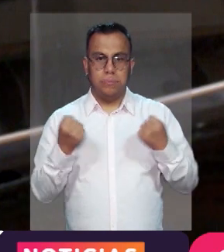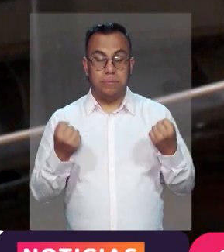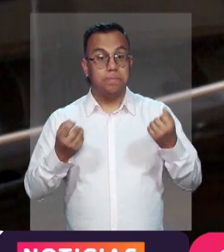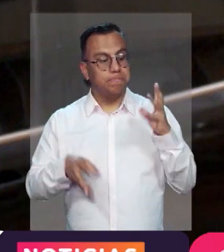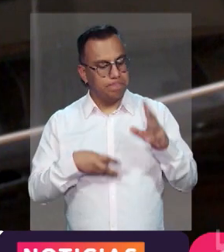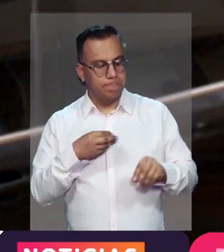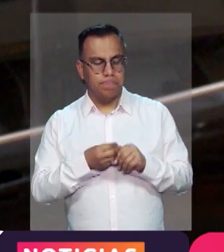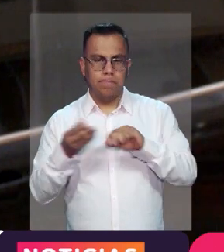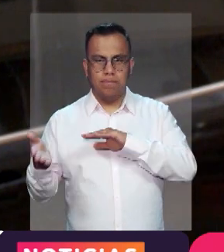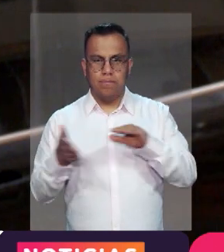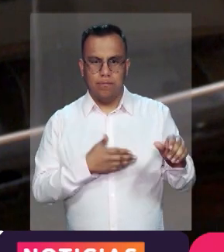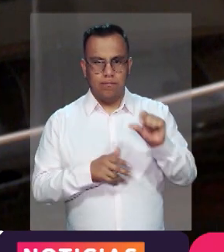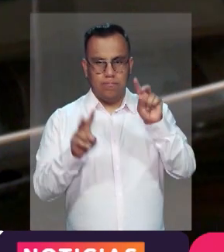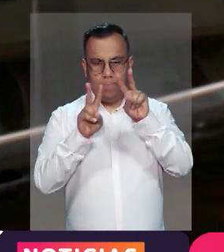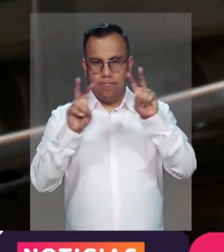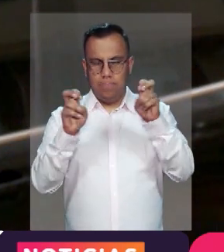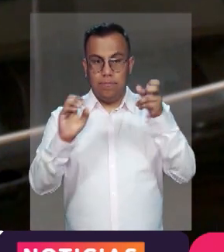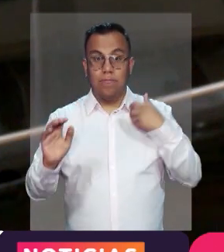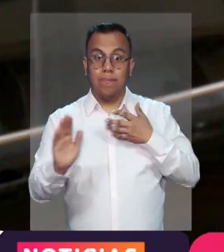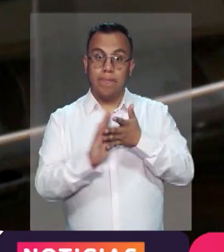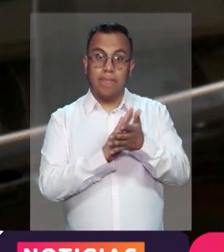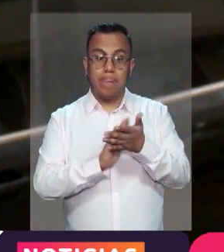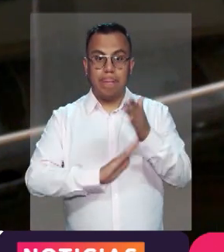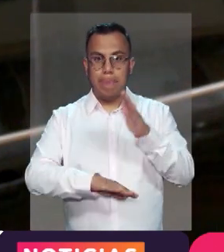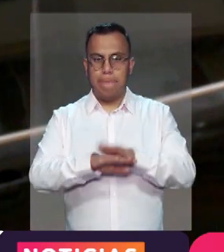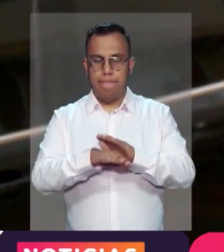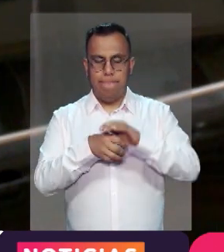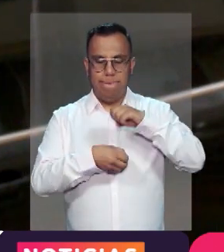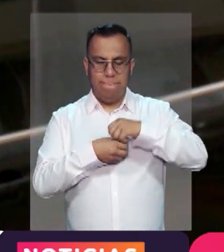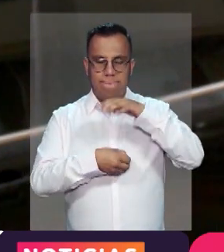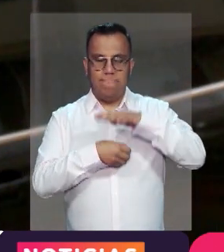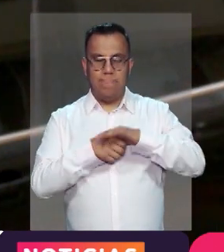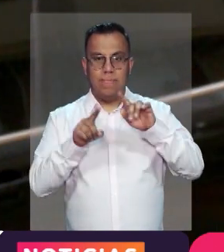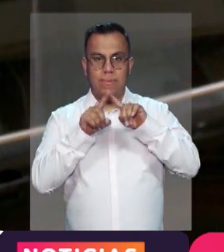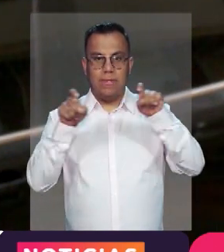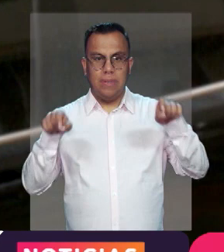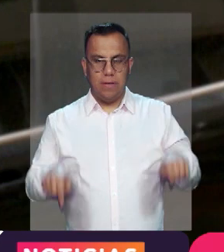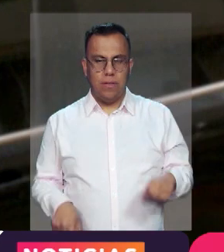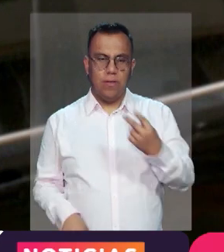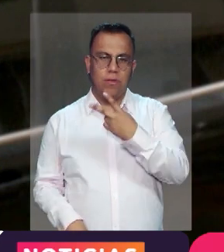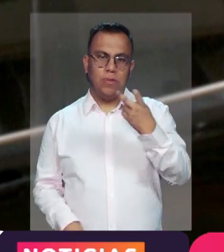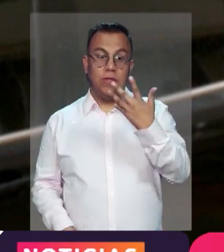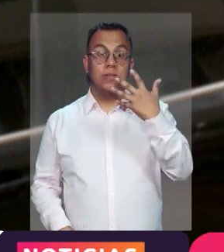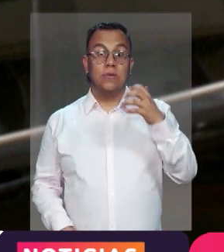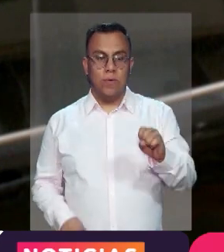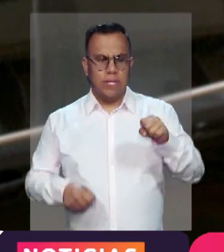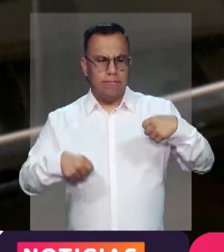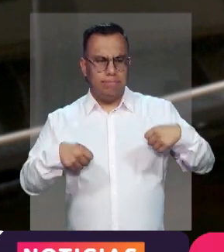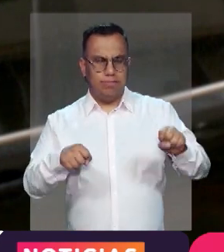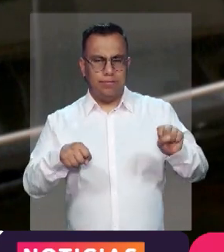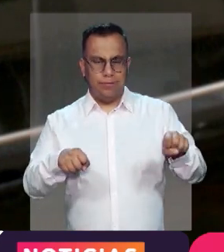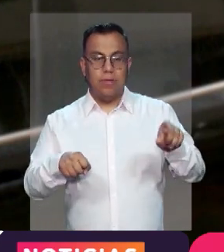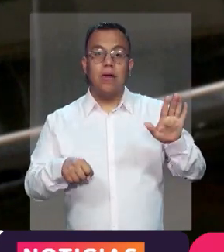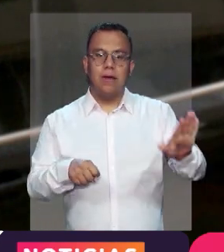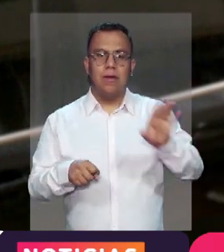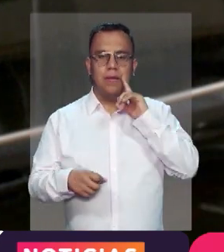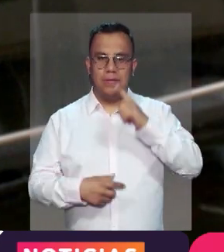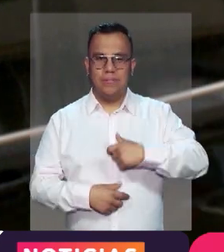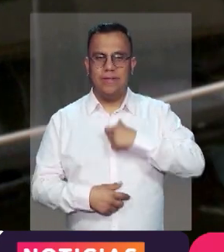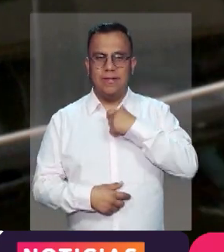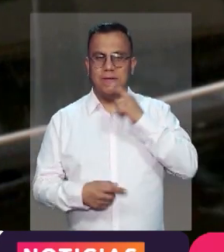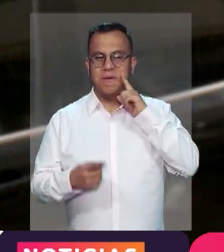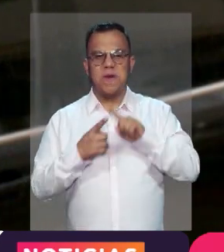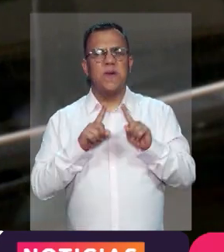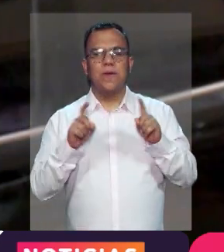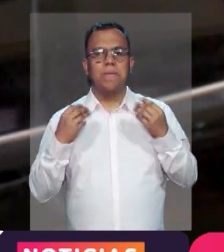Pero también cambiando de temas, pues la administración distrital entregó 150 motociclistas, agentes civiles de tránsito,